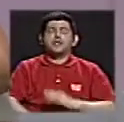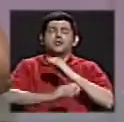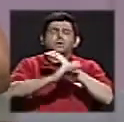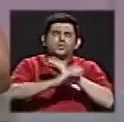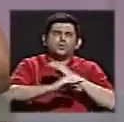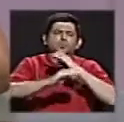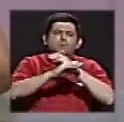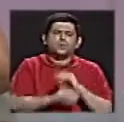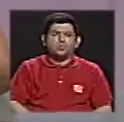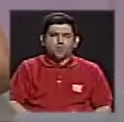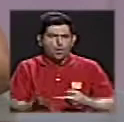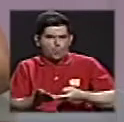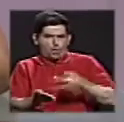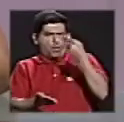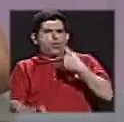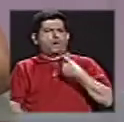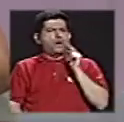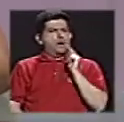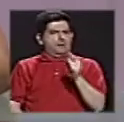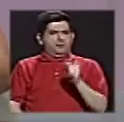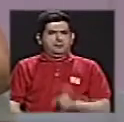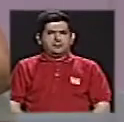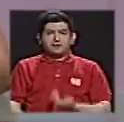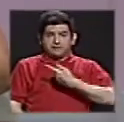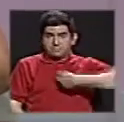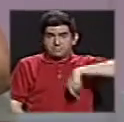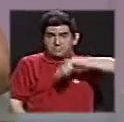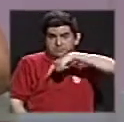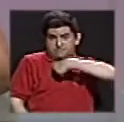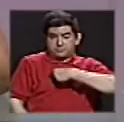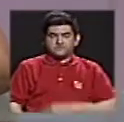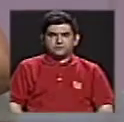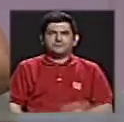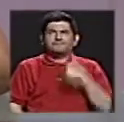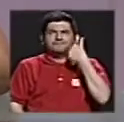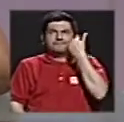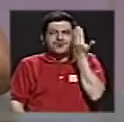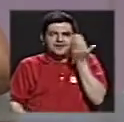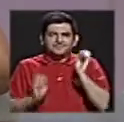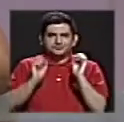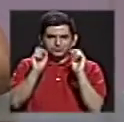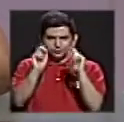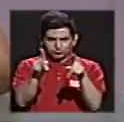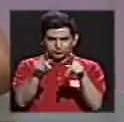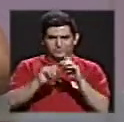cuidarla, apreciarla. Y eso nos dio la facilidad